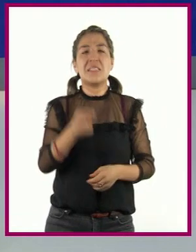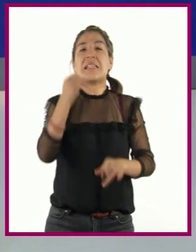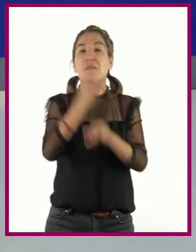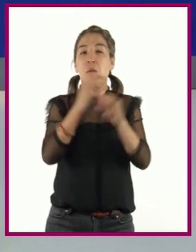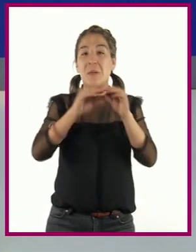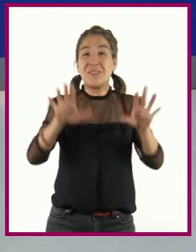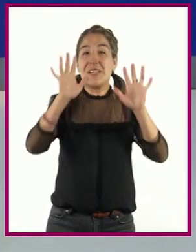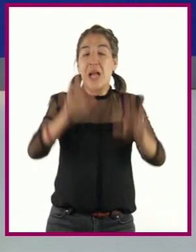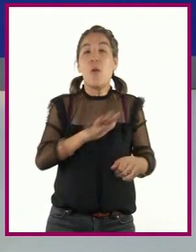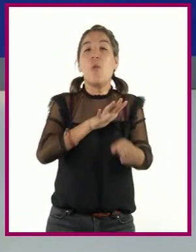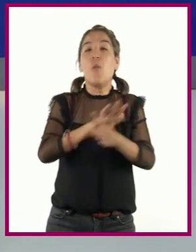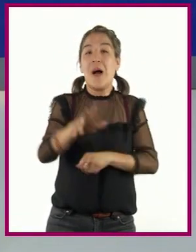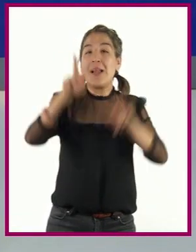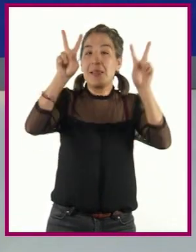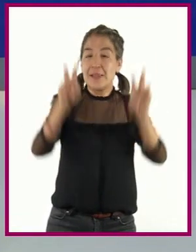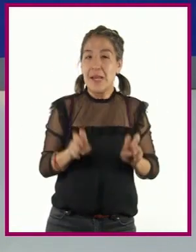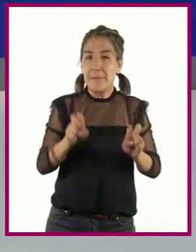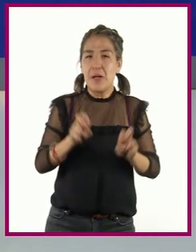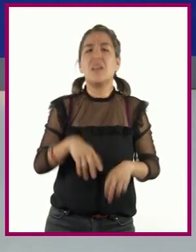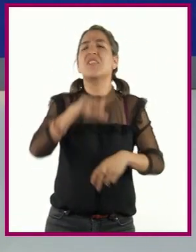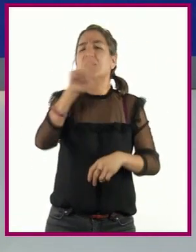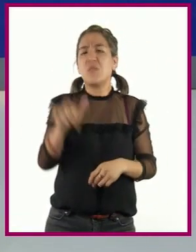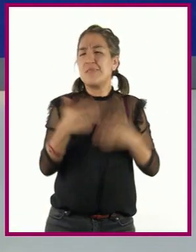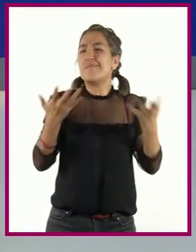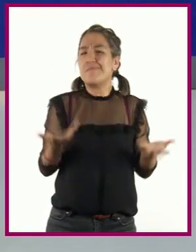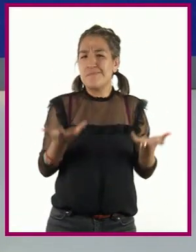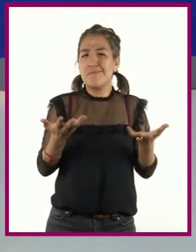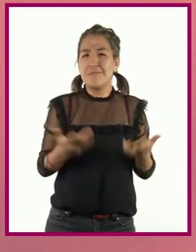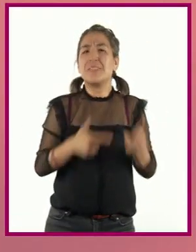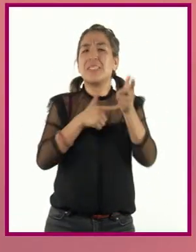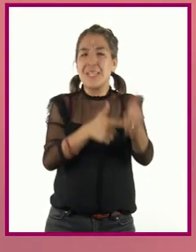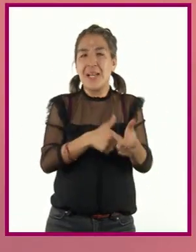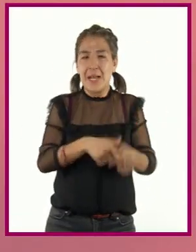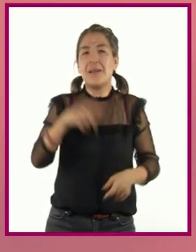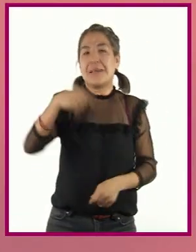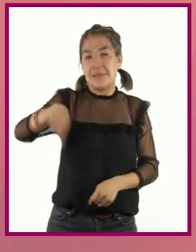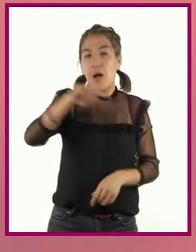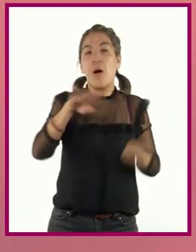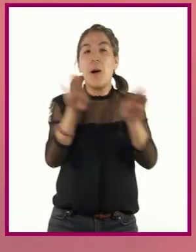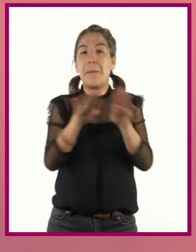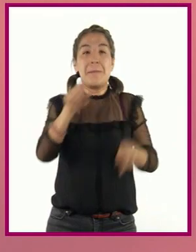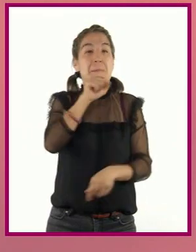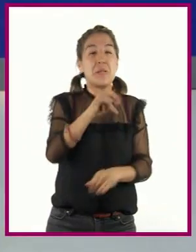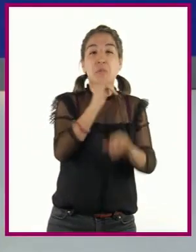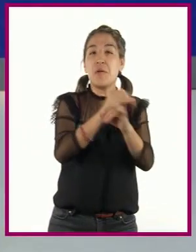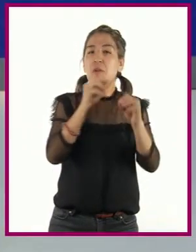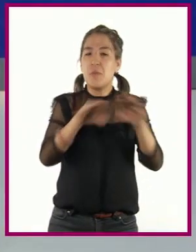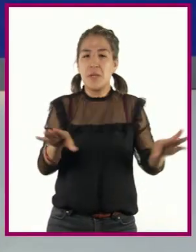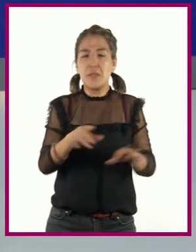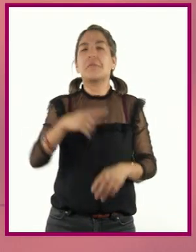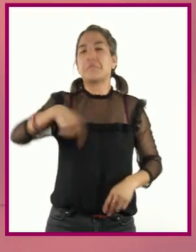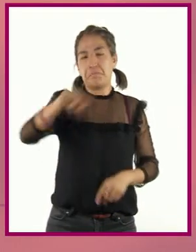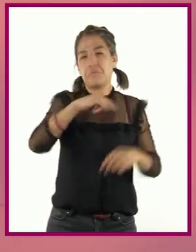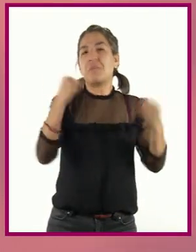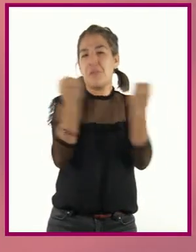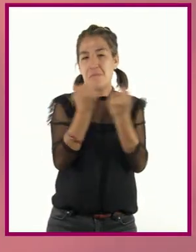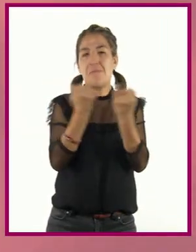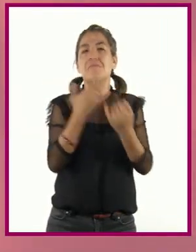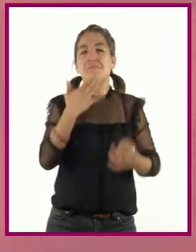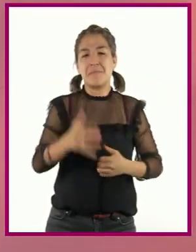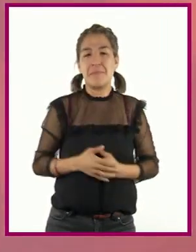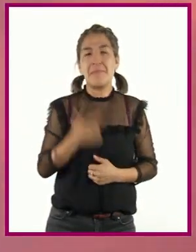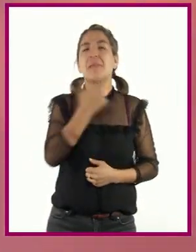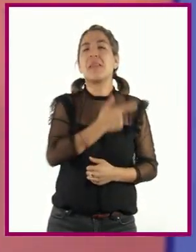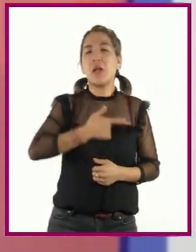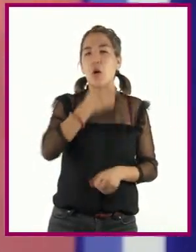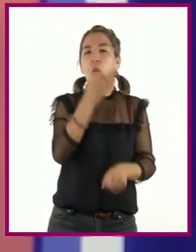tener definido el tema. ¿Qué sigue, profesora? Pues considero que si todos tenemos la misma información, quedaremos igual. Me